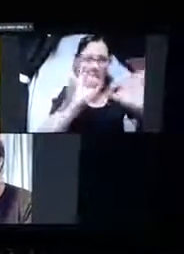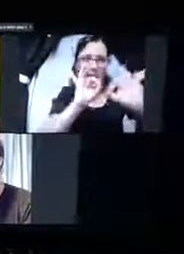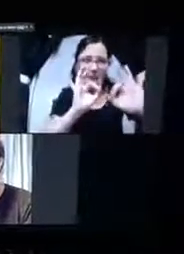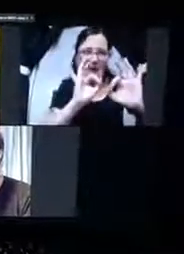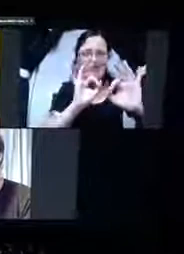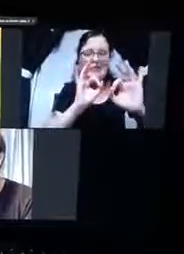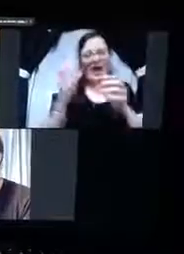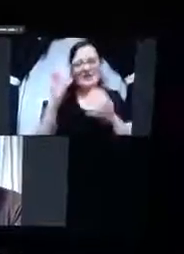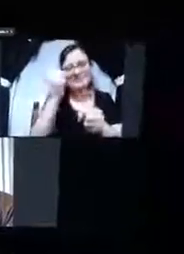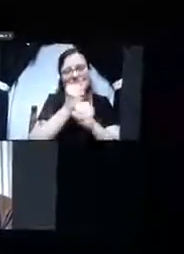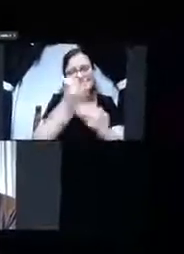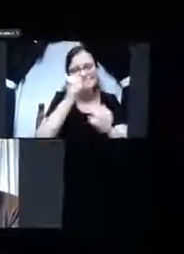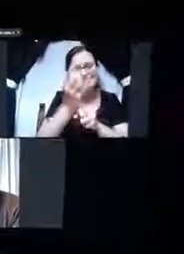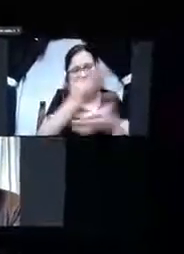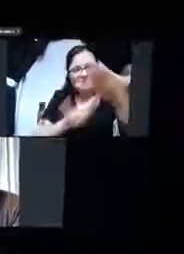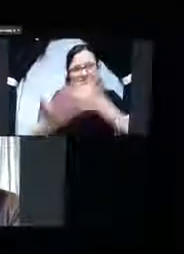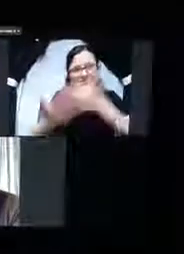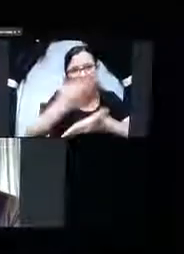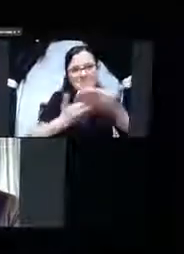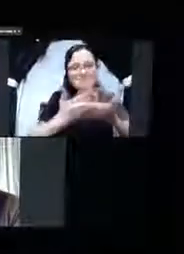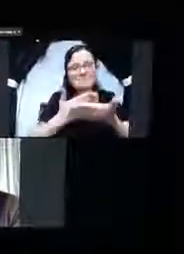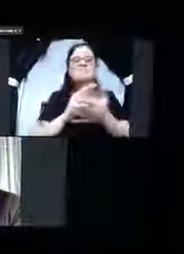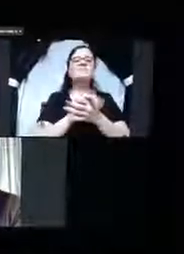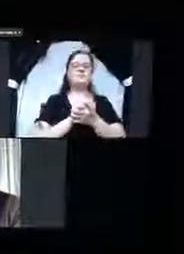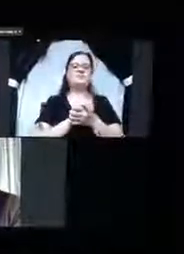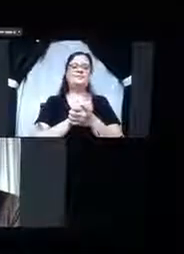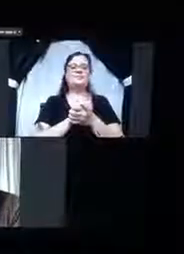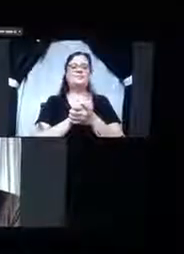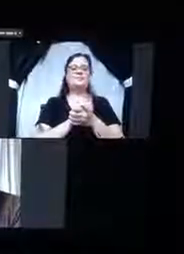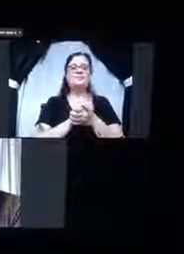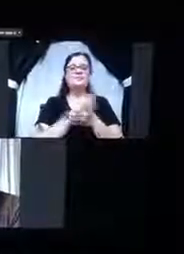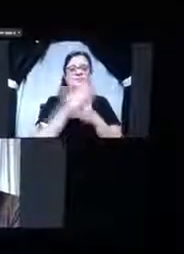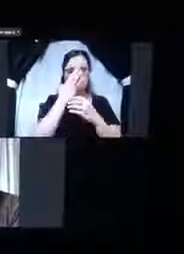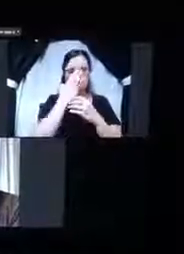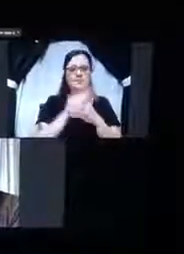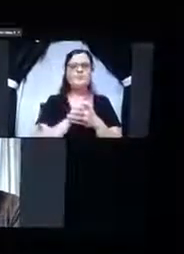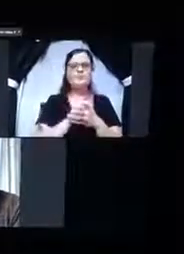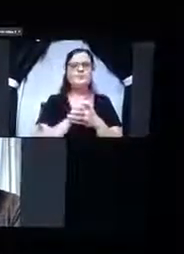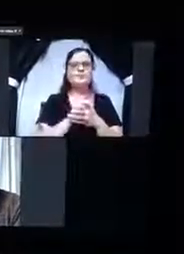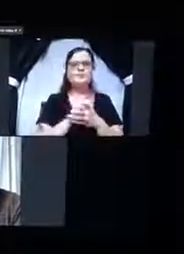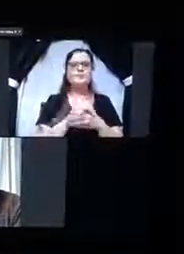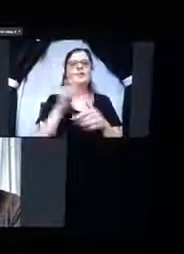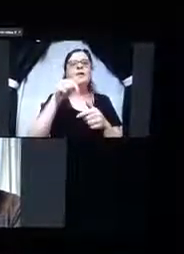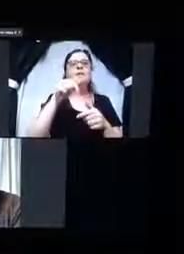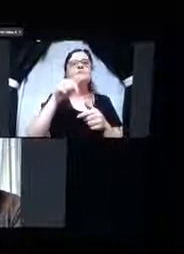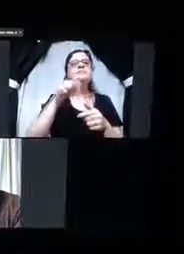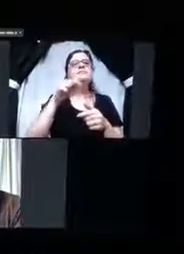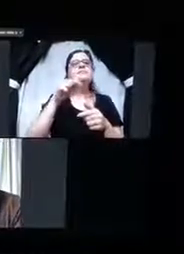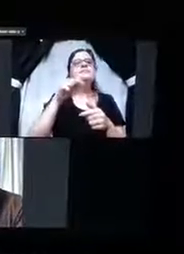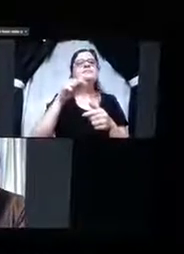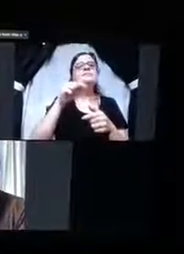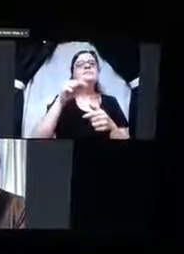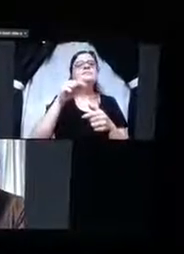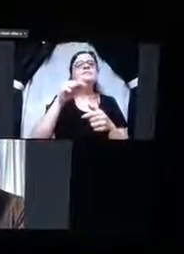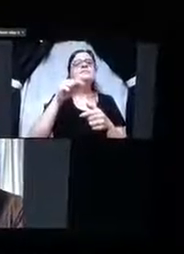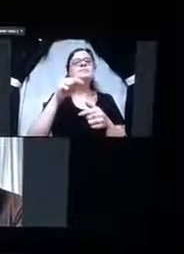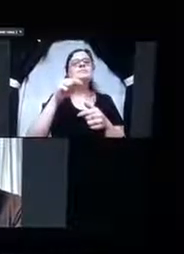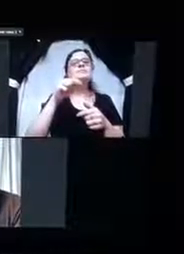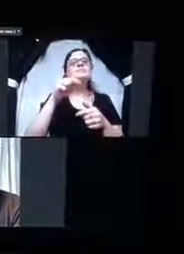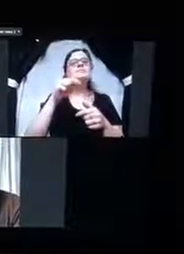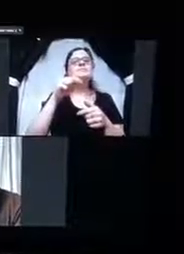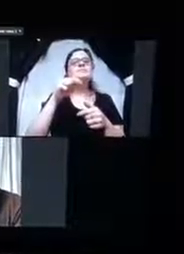elemento gramatical a todo nuestro trabajo. Sucedió que a raíz de este cambio de paradigma, no